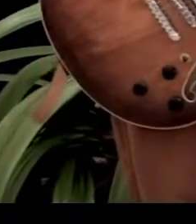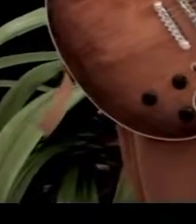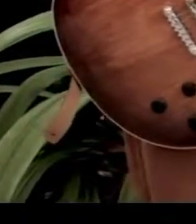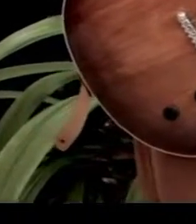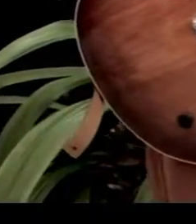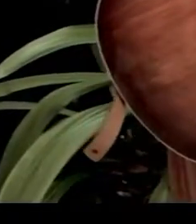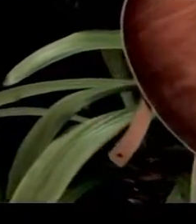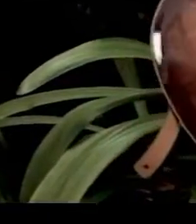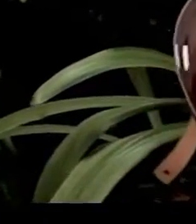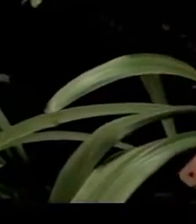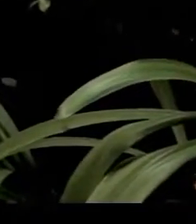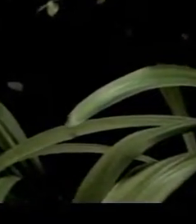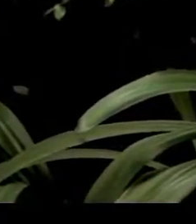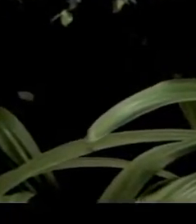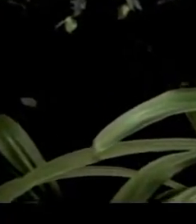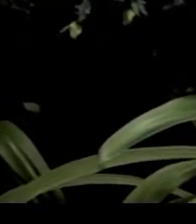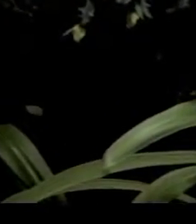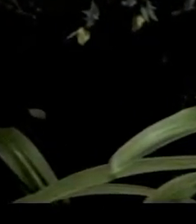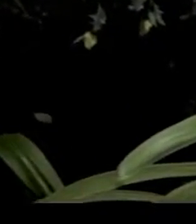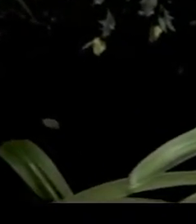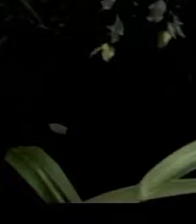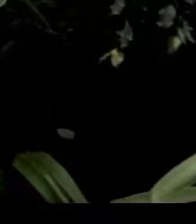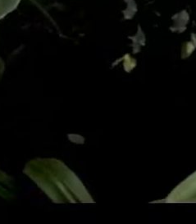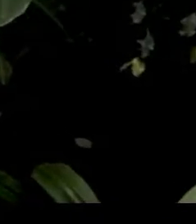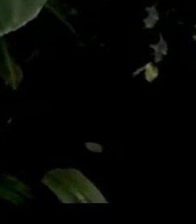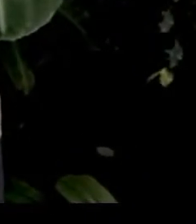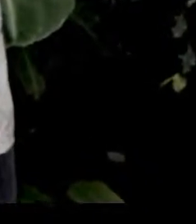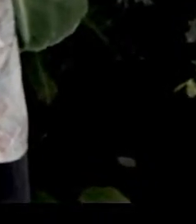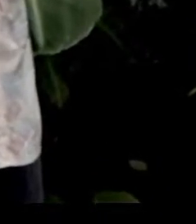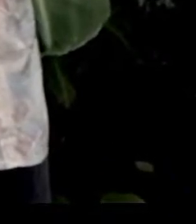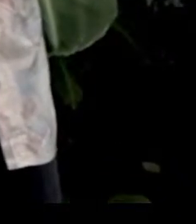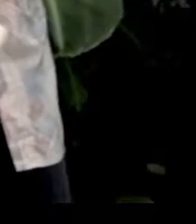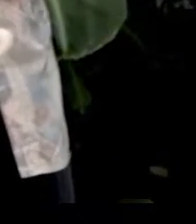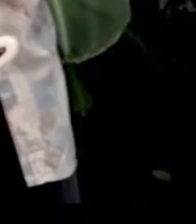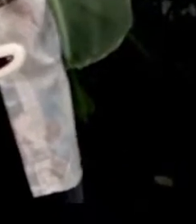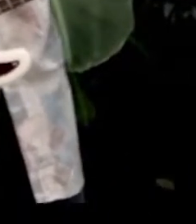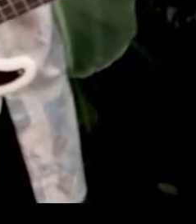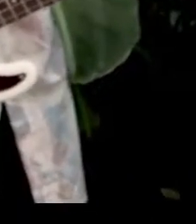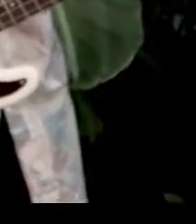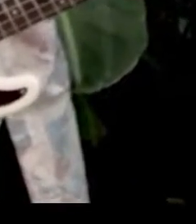Viajar al tiempo en busca de un futuro.